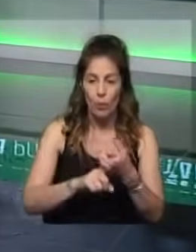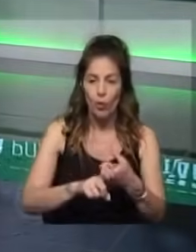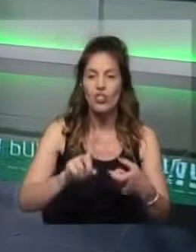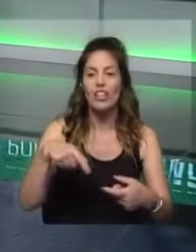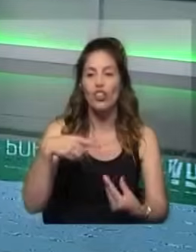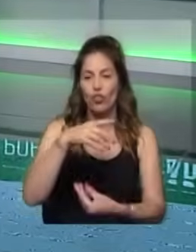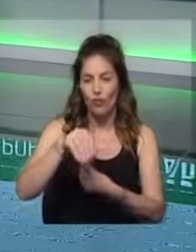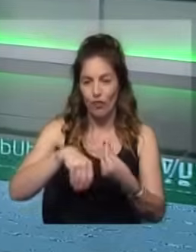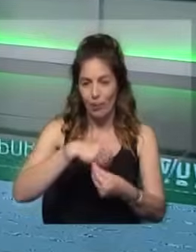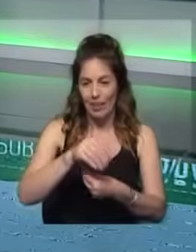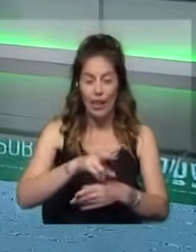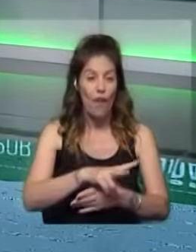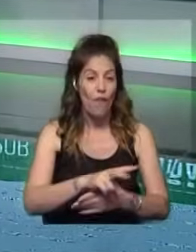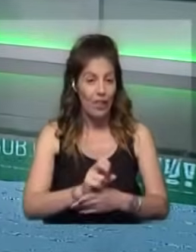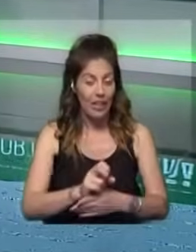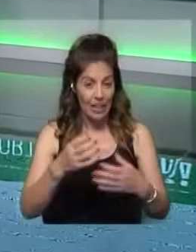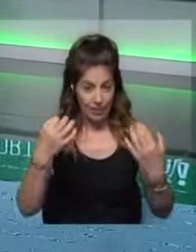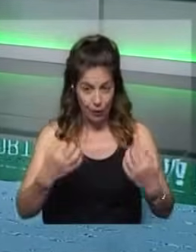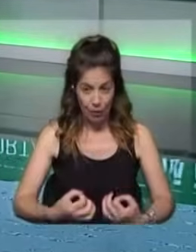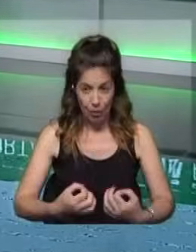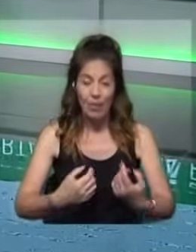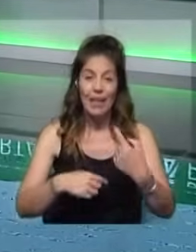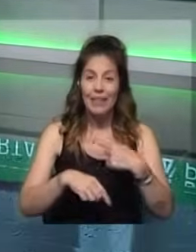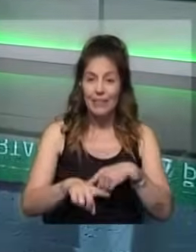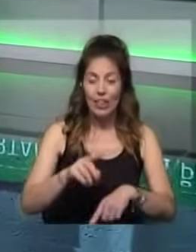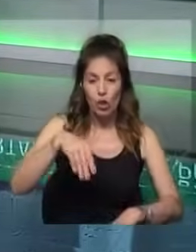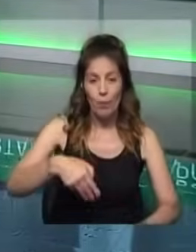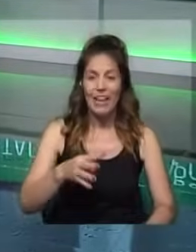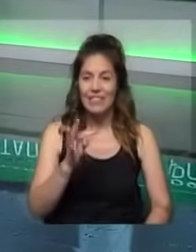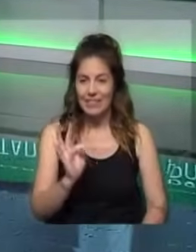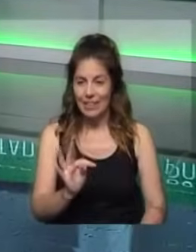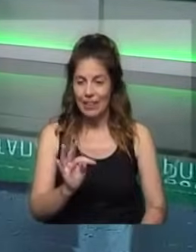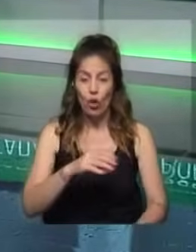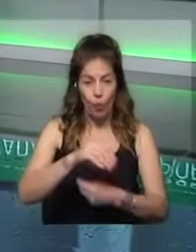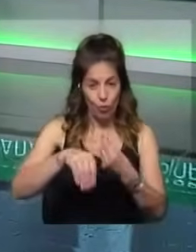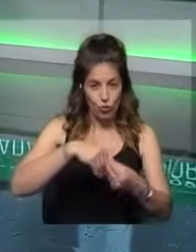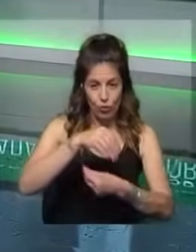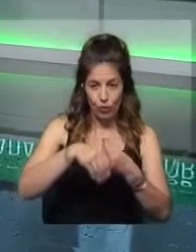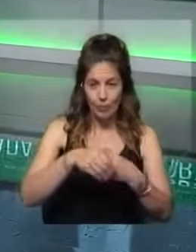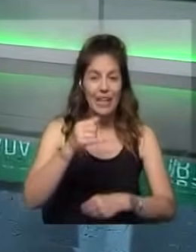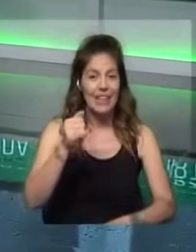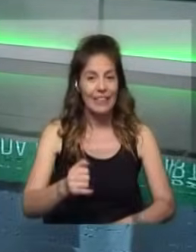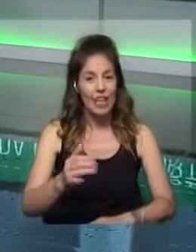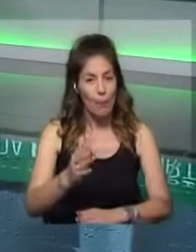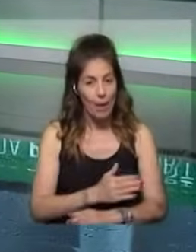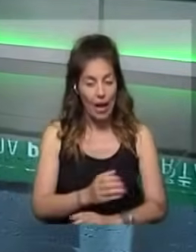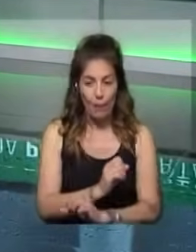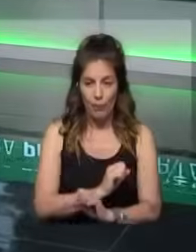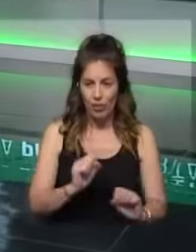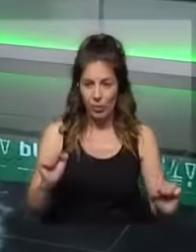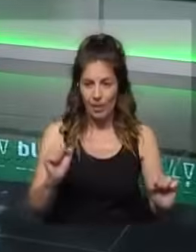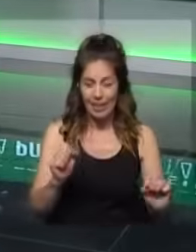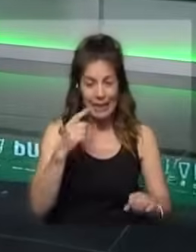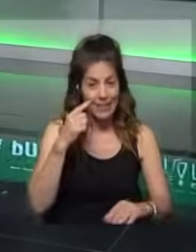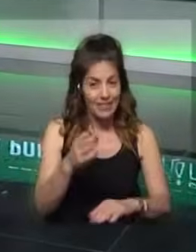familiares desde fiscalía se afirmó que tanto eh marset Como su familia tienen bajísimas posibilidades de que se